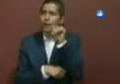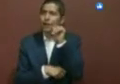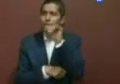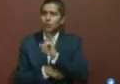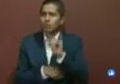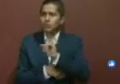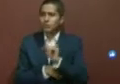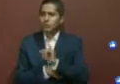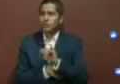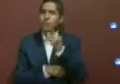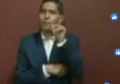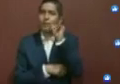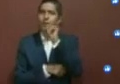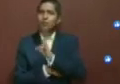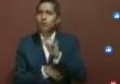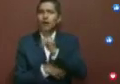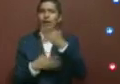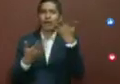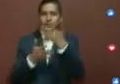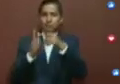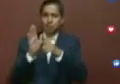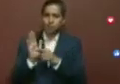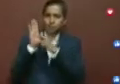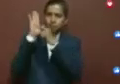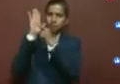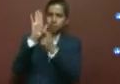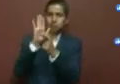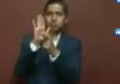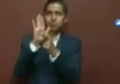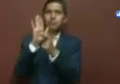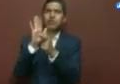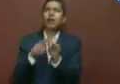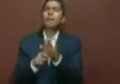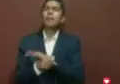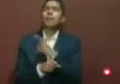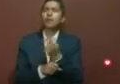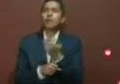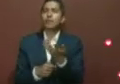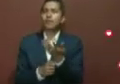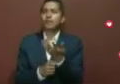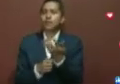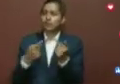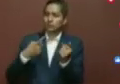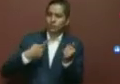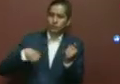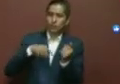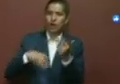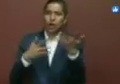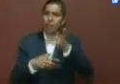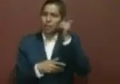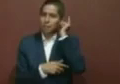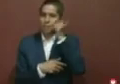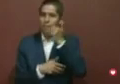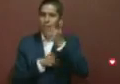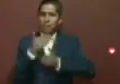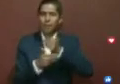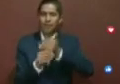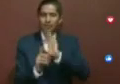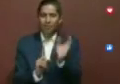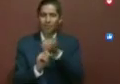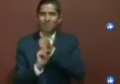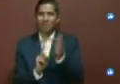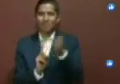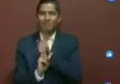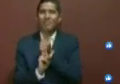sí, mañana se hará la presentación porque nosotros hemos tenido mucho éxito, por ejemplo, en el combate al